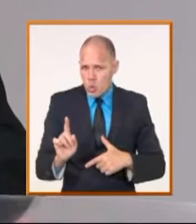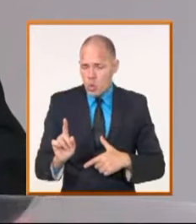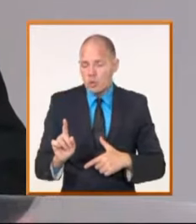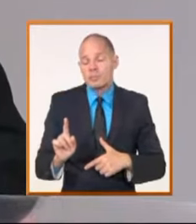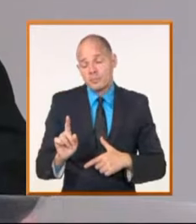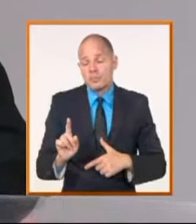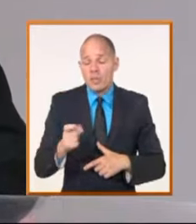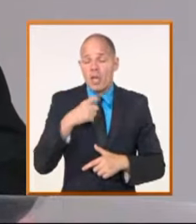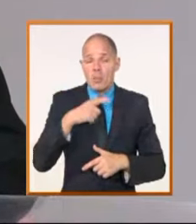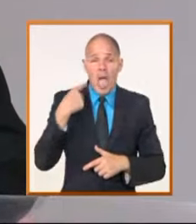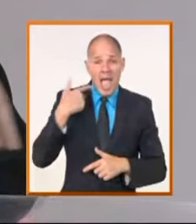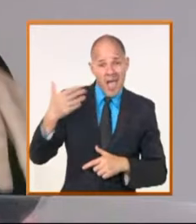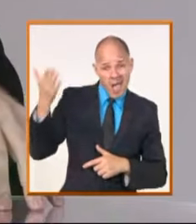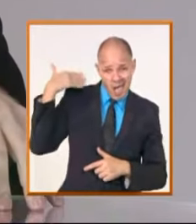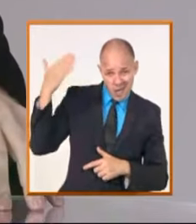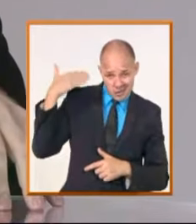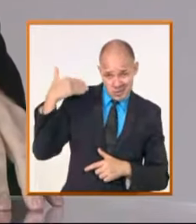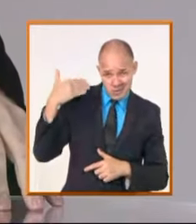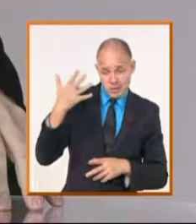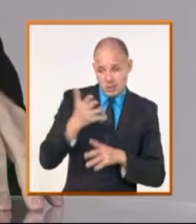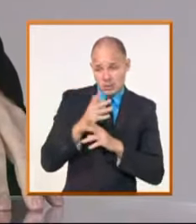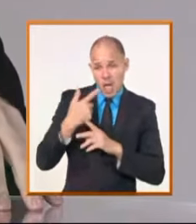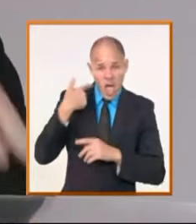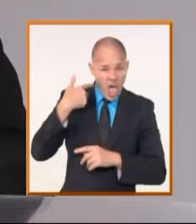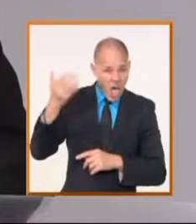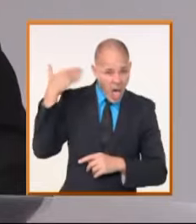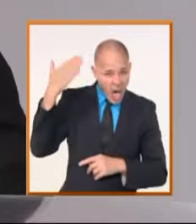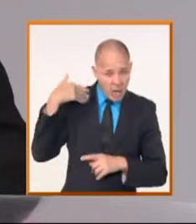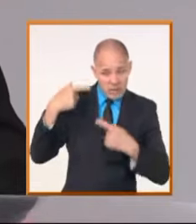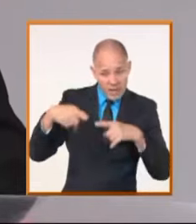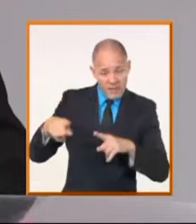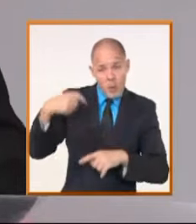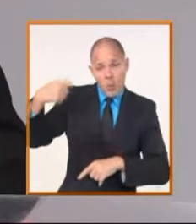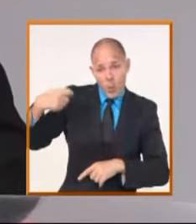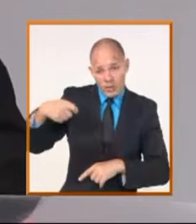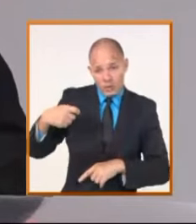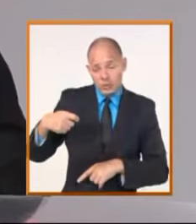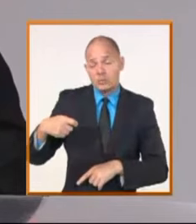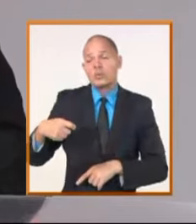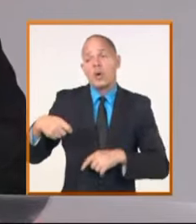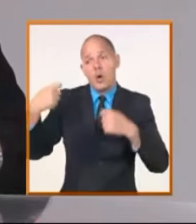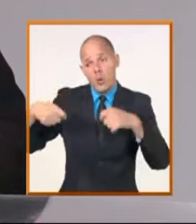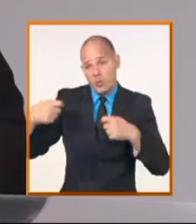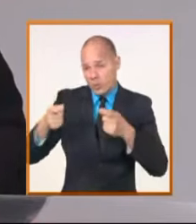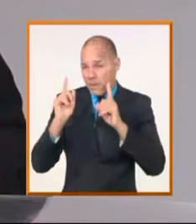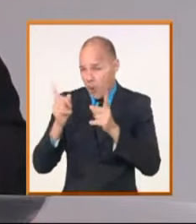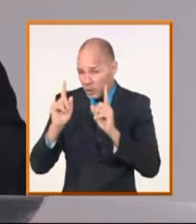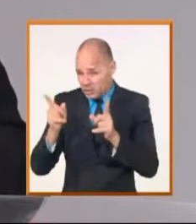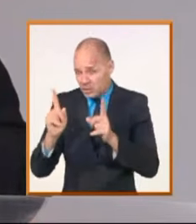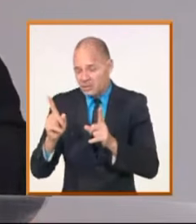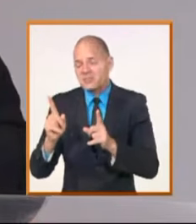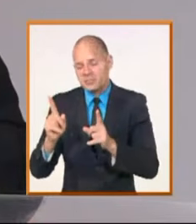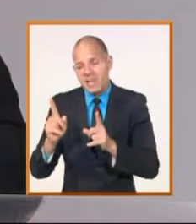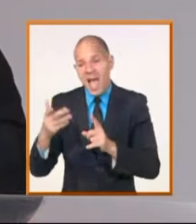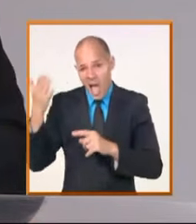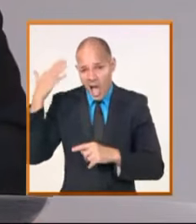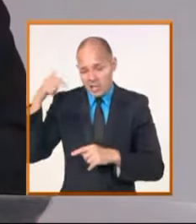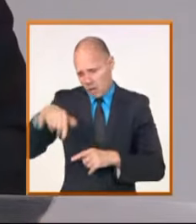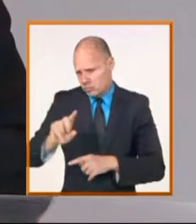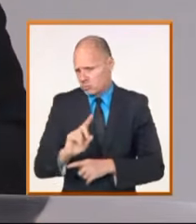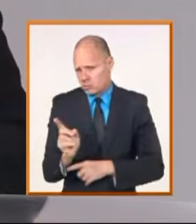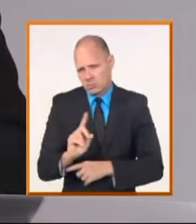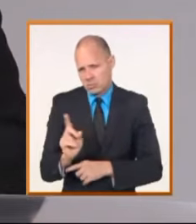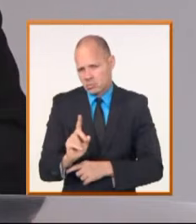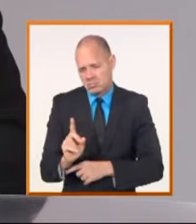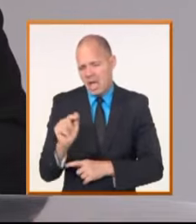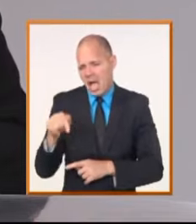momento tendrían que volverlo a tener en un cargo para hacerle ese juicio político. O sea, tendrían que hacer un tercer momento y va a ser difícil en las condiciones actuales. Una